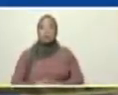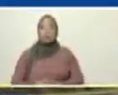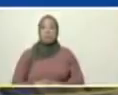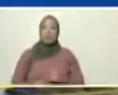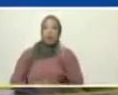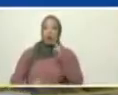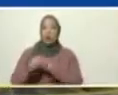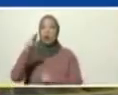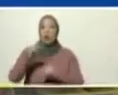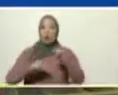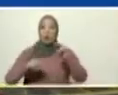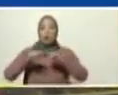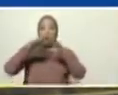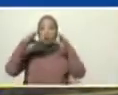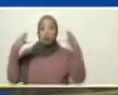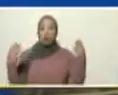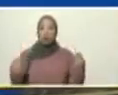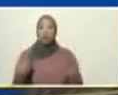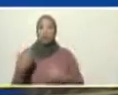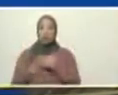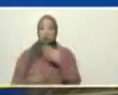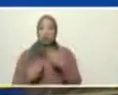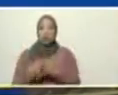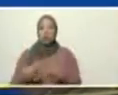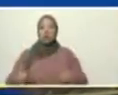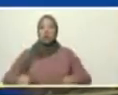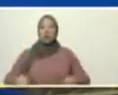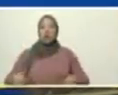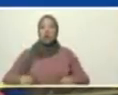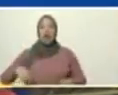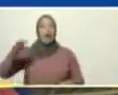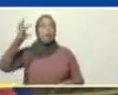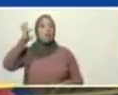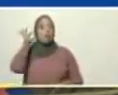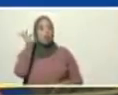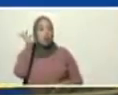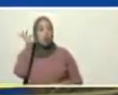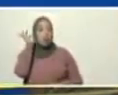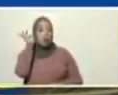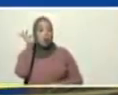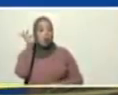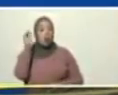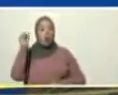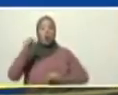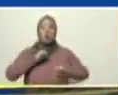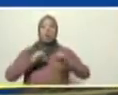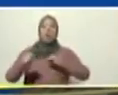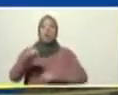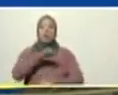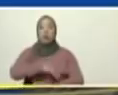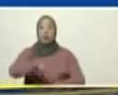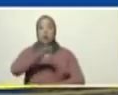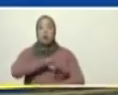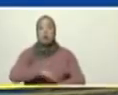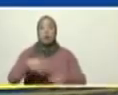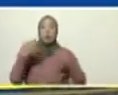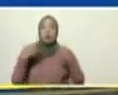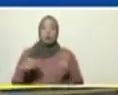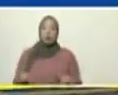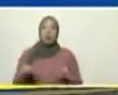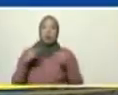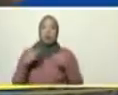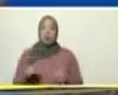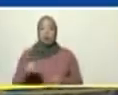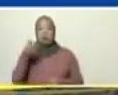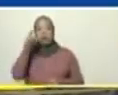construcción colectiva que llevó a afrodescendientes, a mujeres, a movimientos sociales de distinta naturaleza a plasmar lo